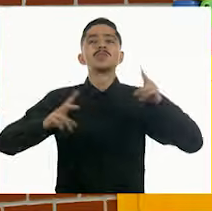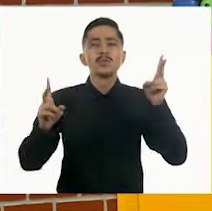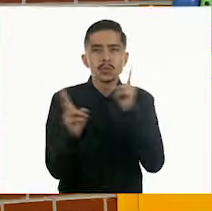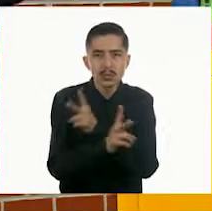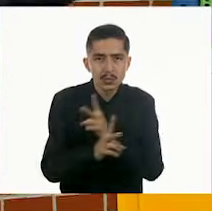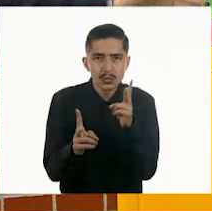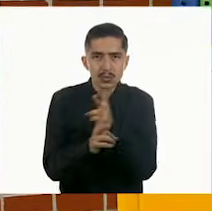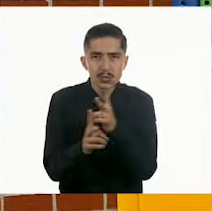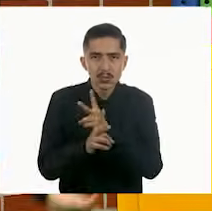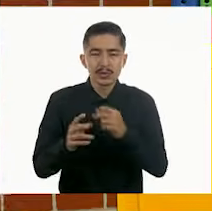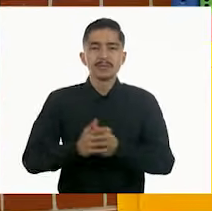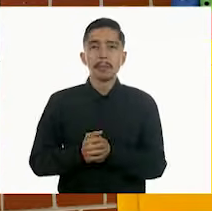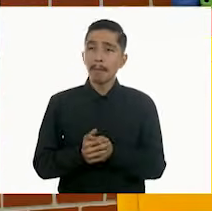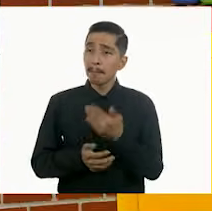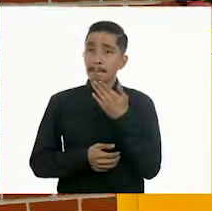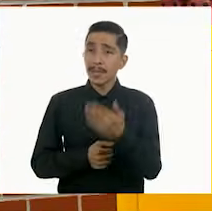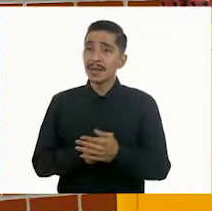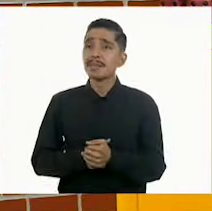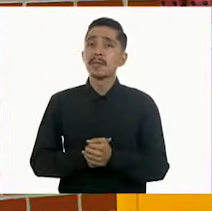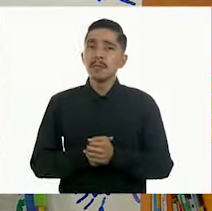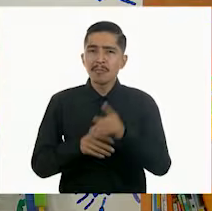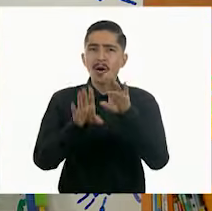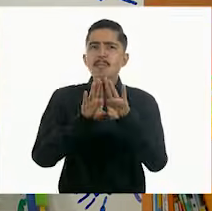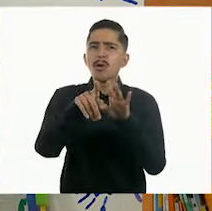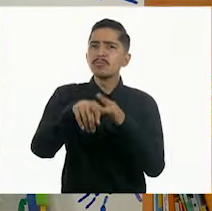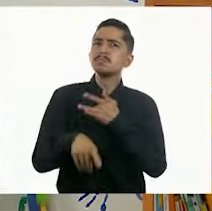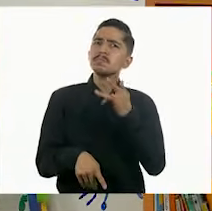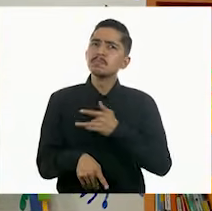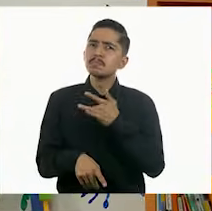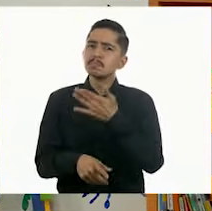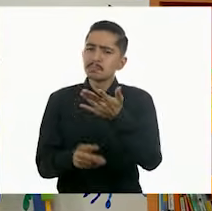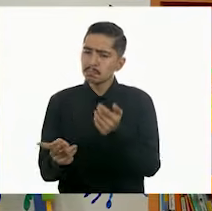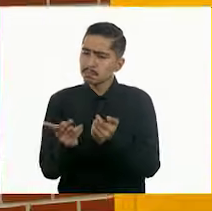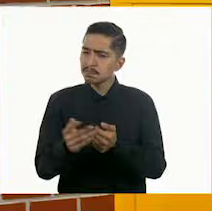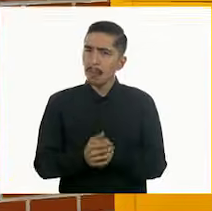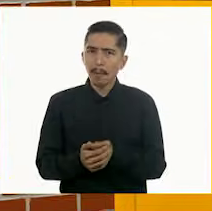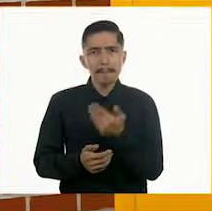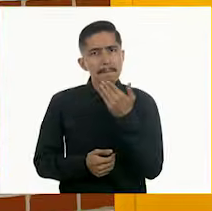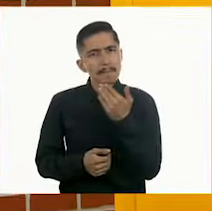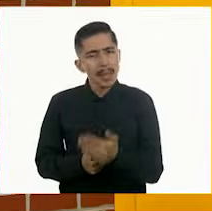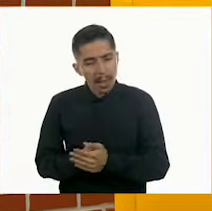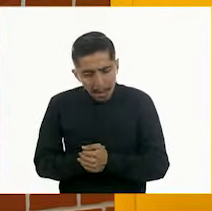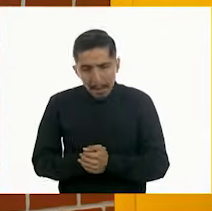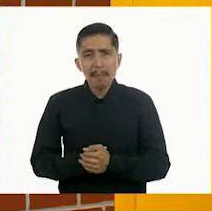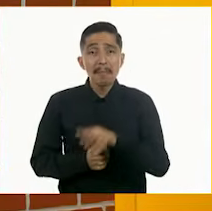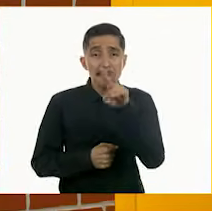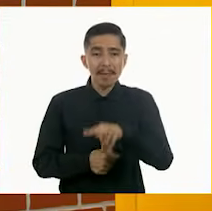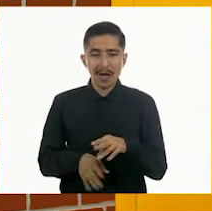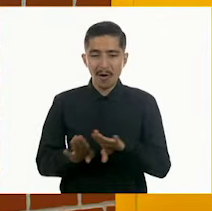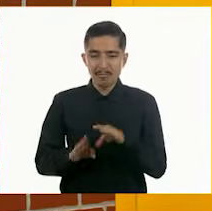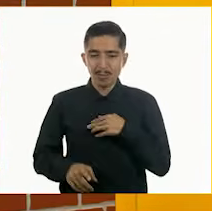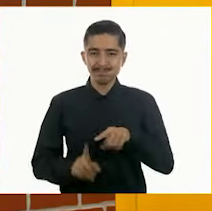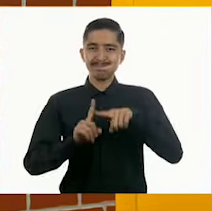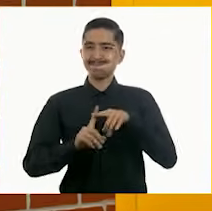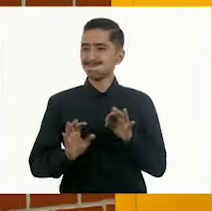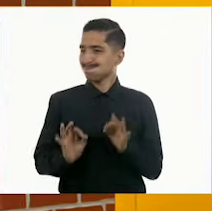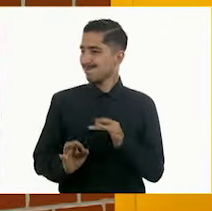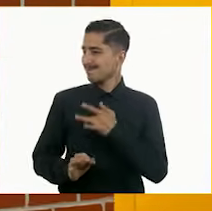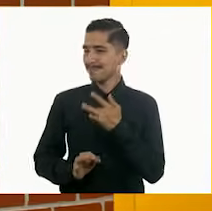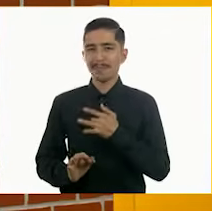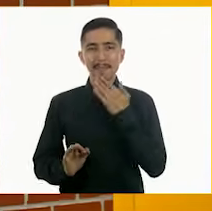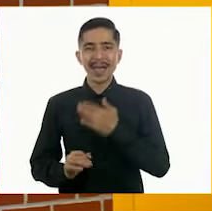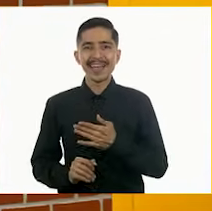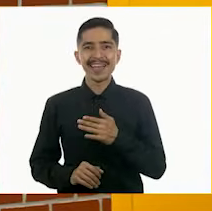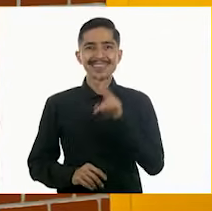Exhalamos. Muy bien. ¿Cómo te sentiste, Oscar? Muy bien. La verdad es que creo que me activé bastante bien. Me